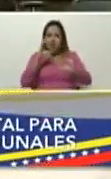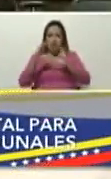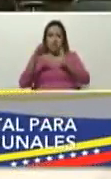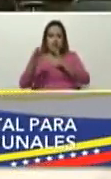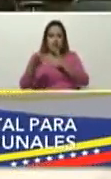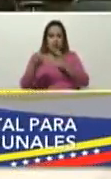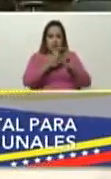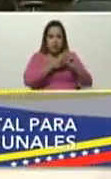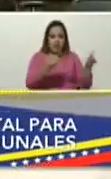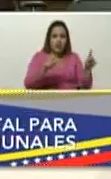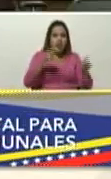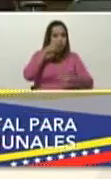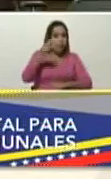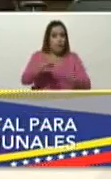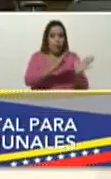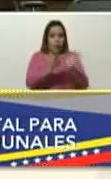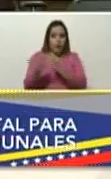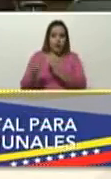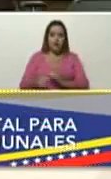popular,